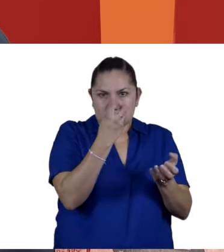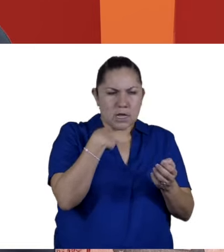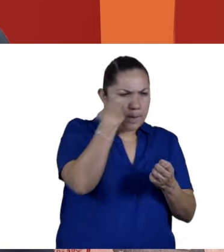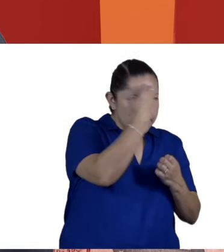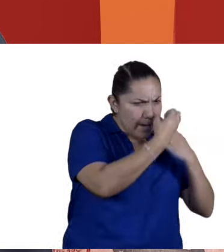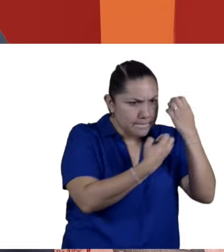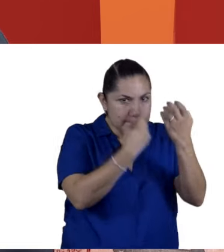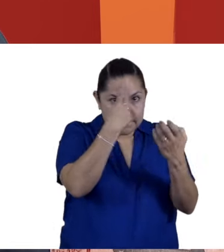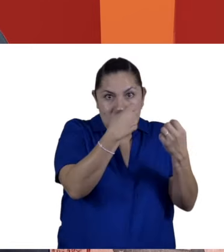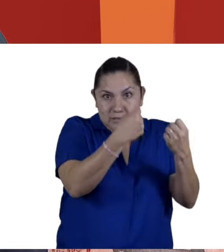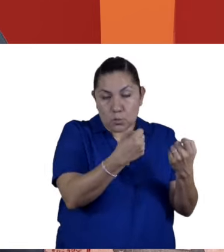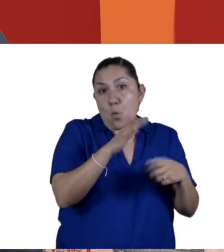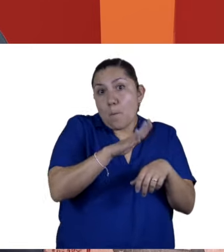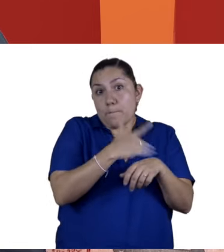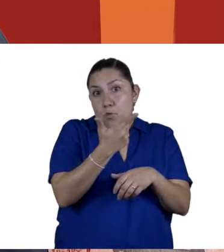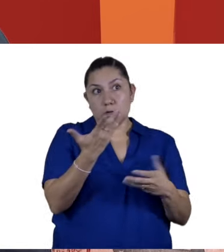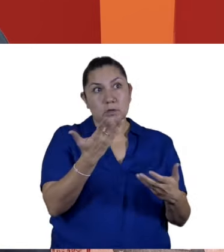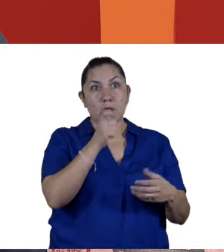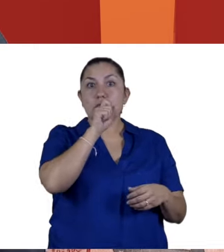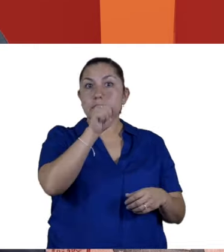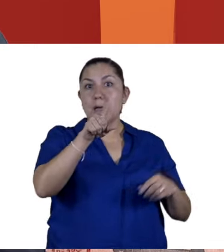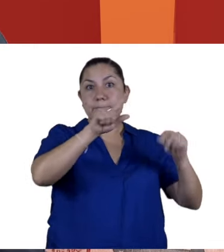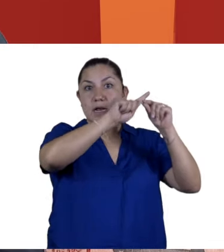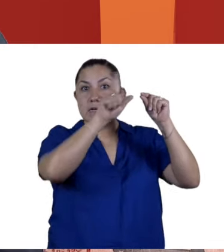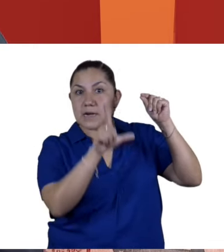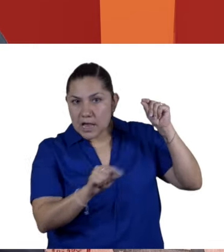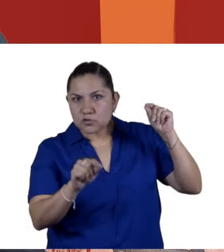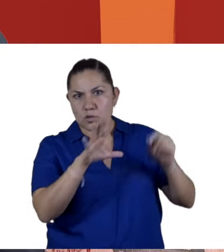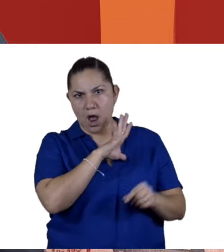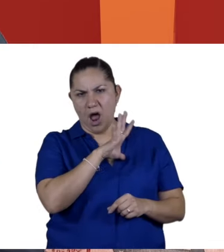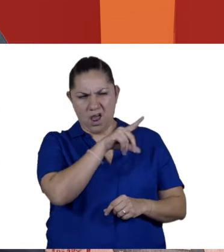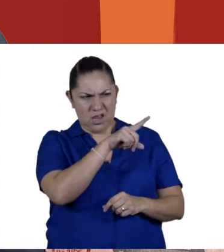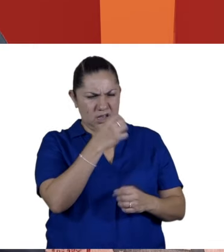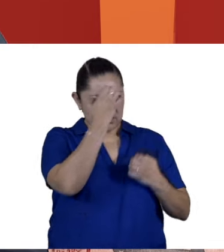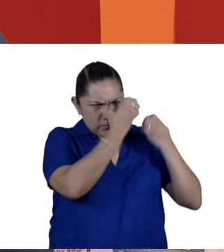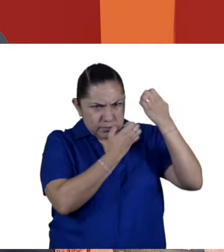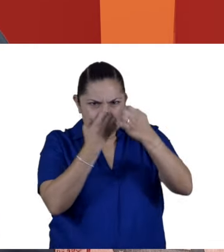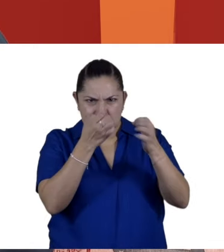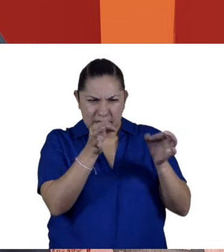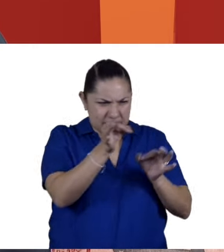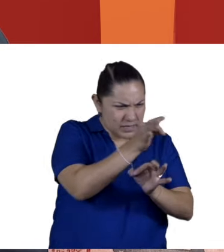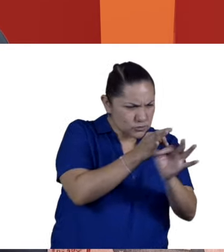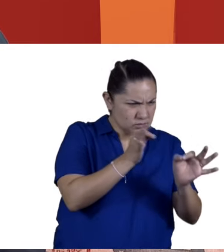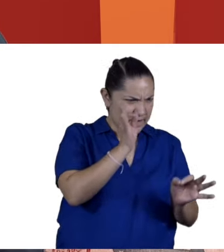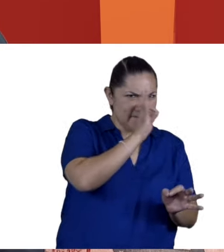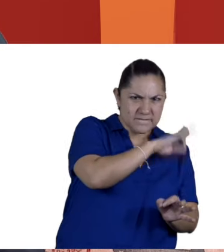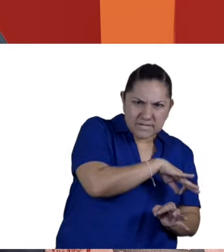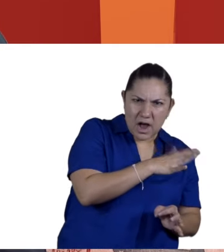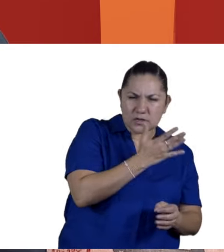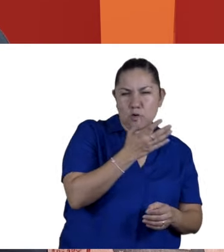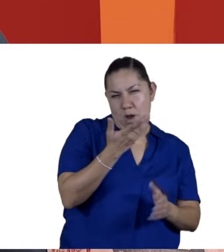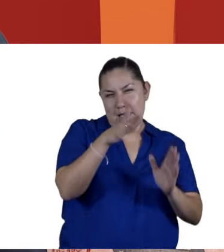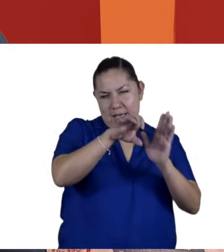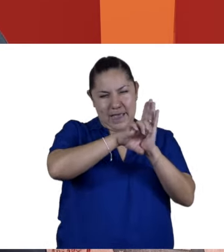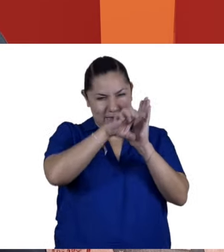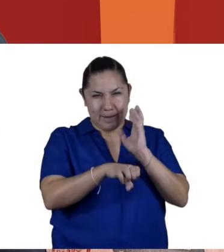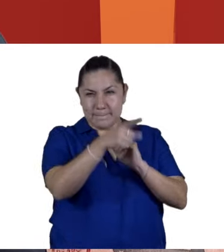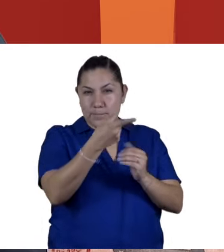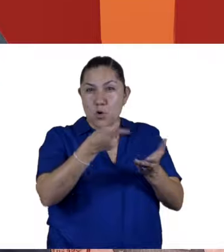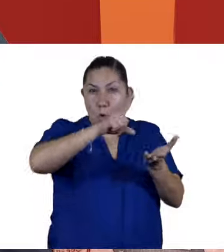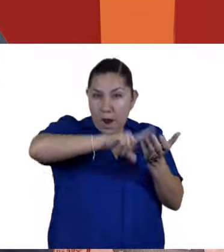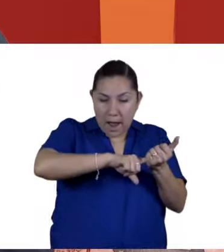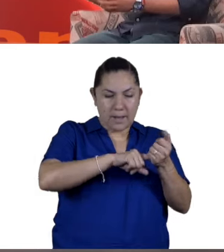seguros, porque también hubo un problema de testosterona falsa a nivel nacional y un problema de desabasto que para